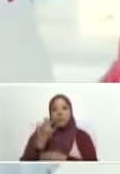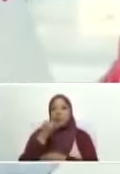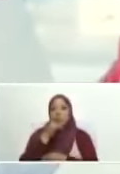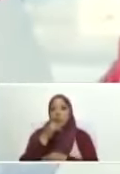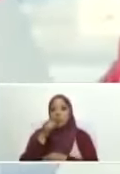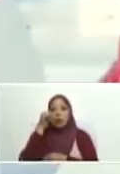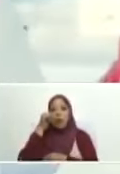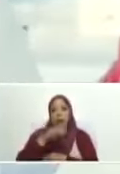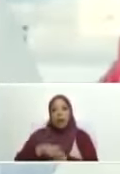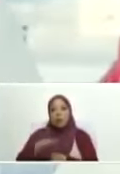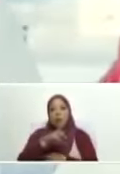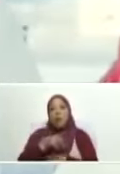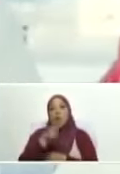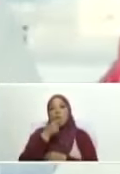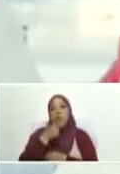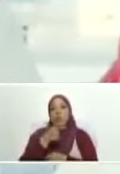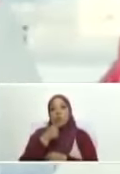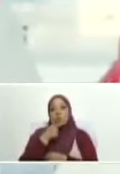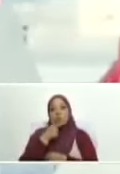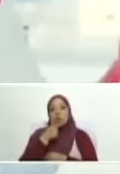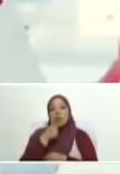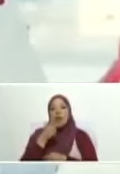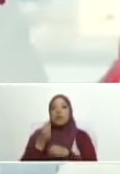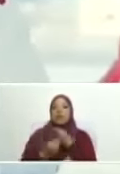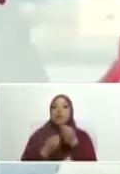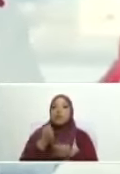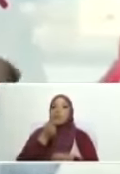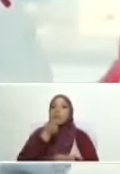Flores, Silita la bonita, super Silita.